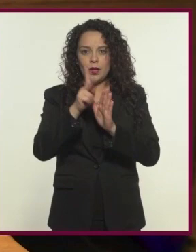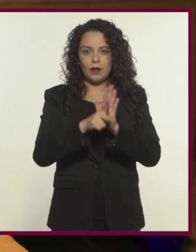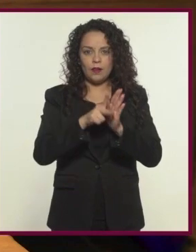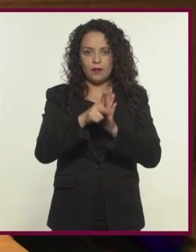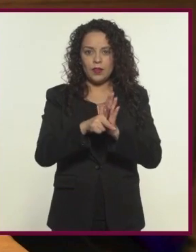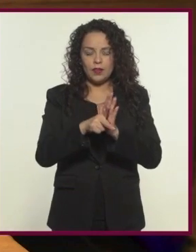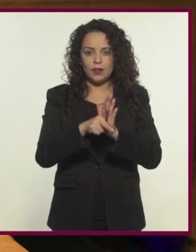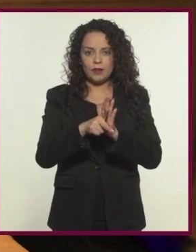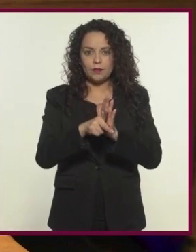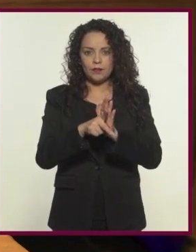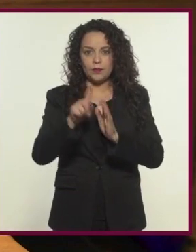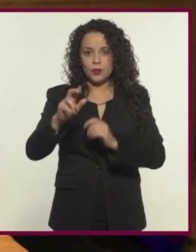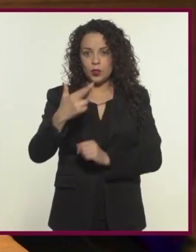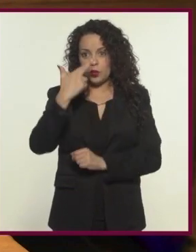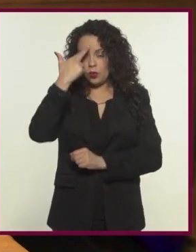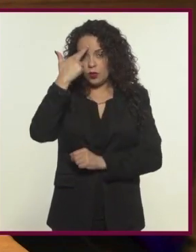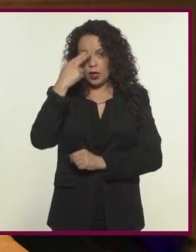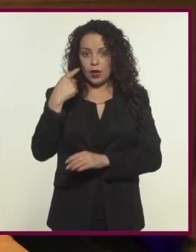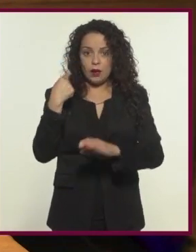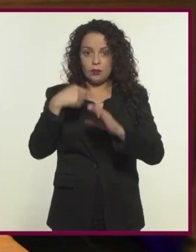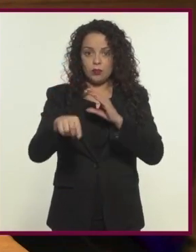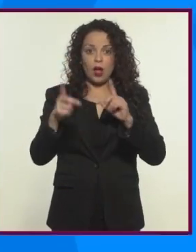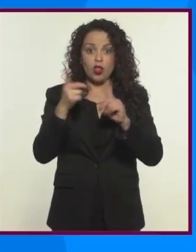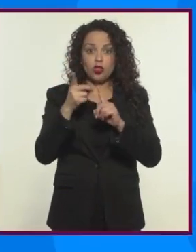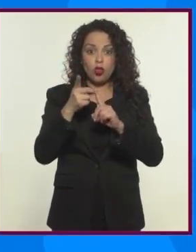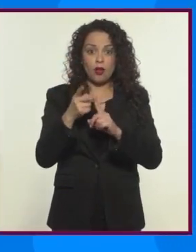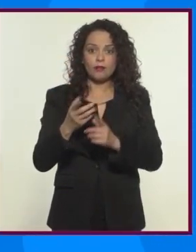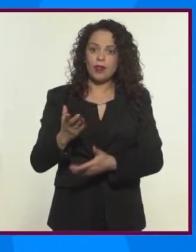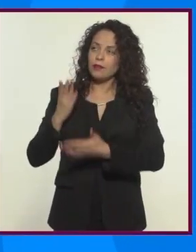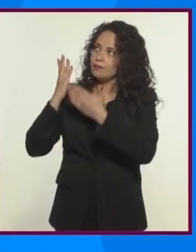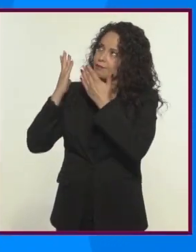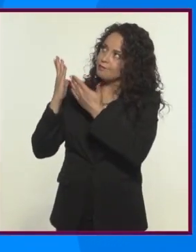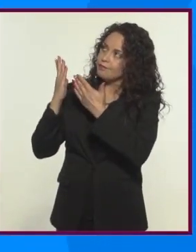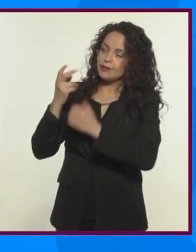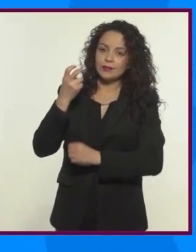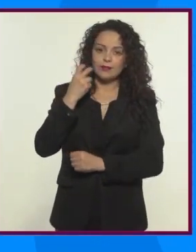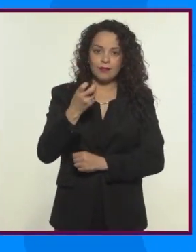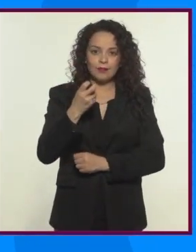Ok. Recuerden enviar su análisis a